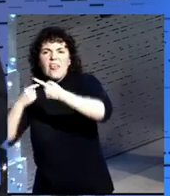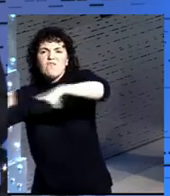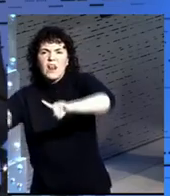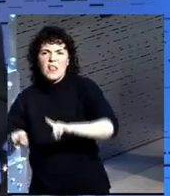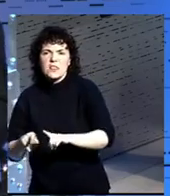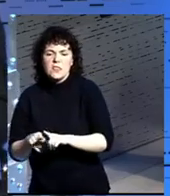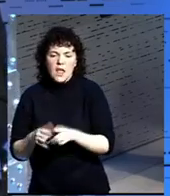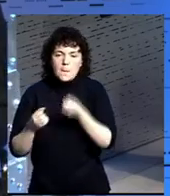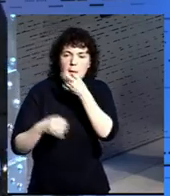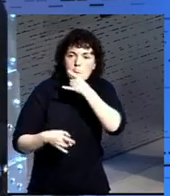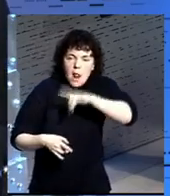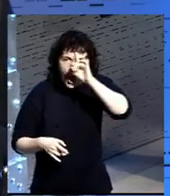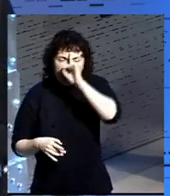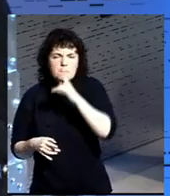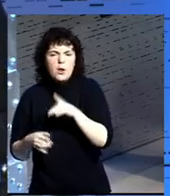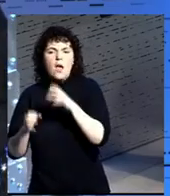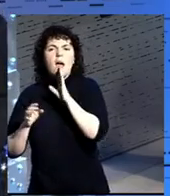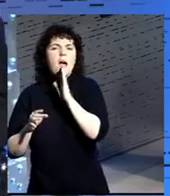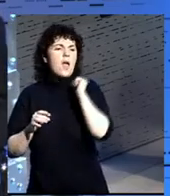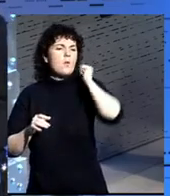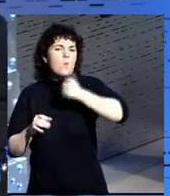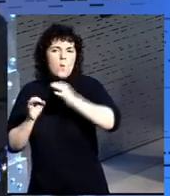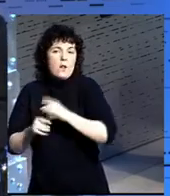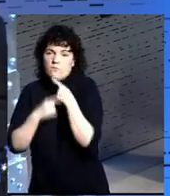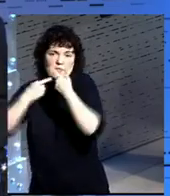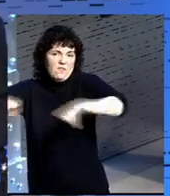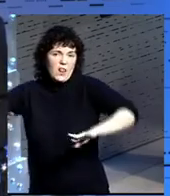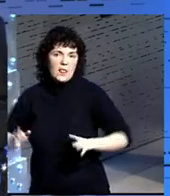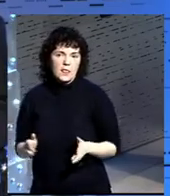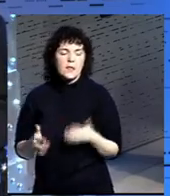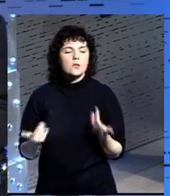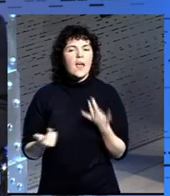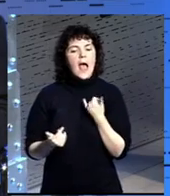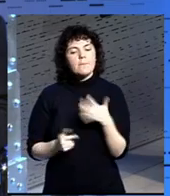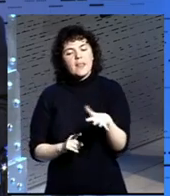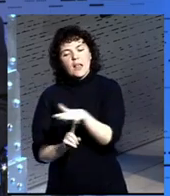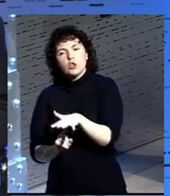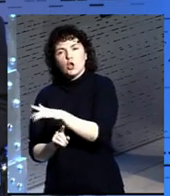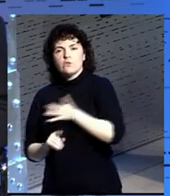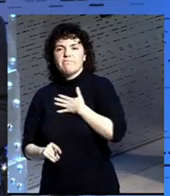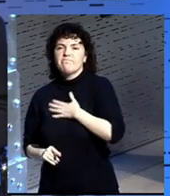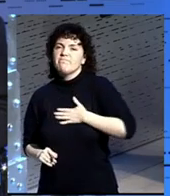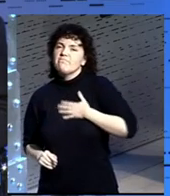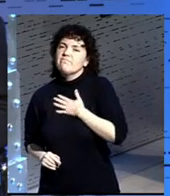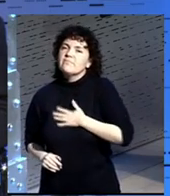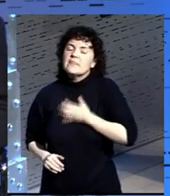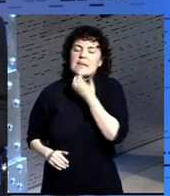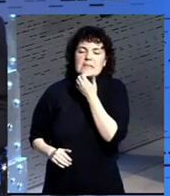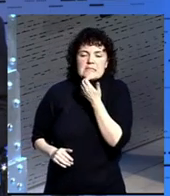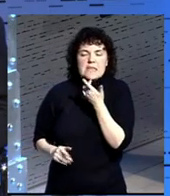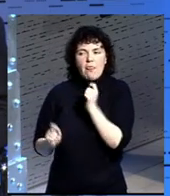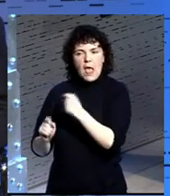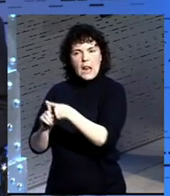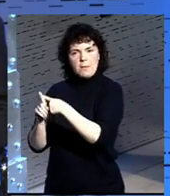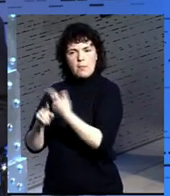no va como antes, ¿no? O sea que hay entornos de confort que si efectivamente generan ese nivel